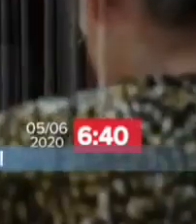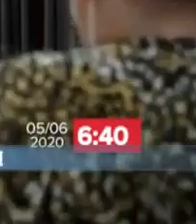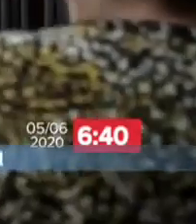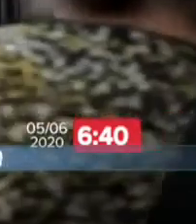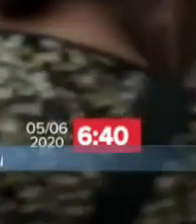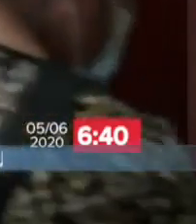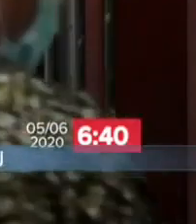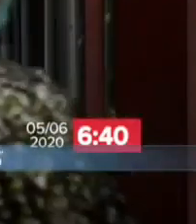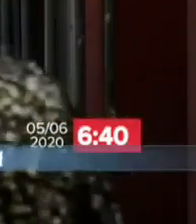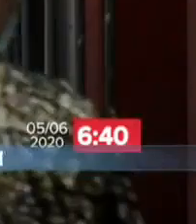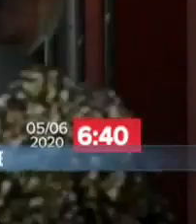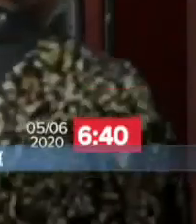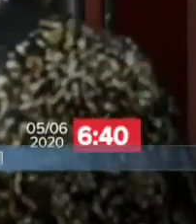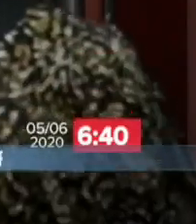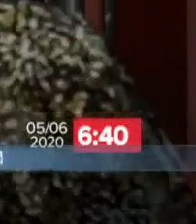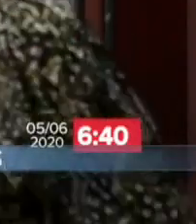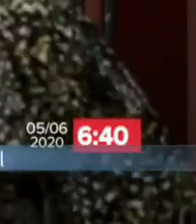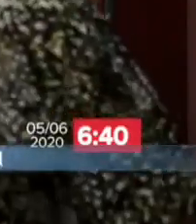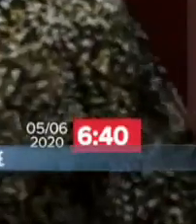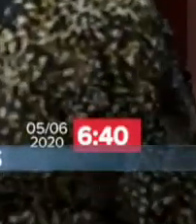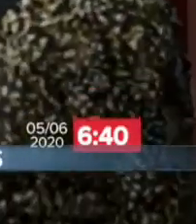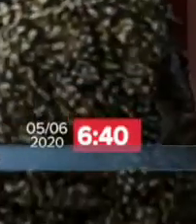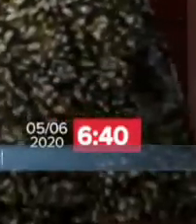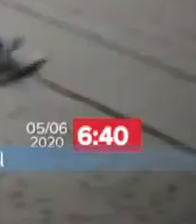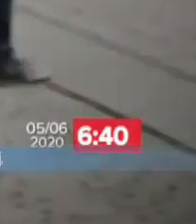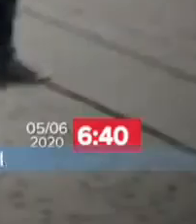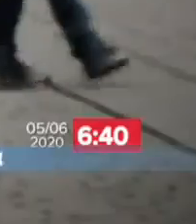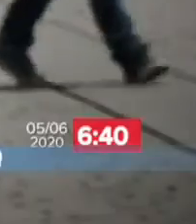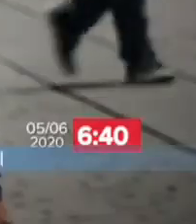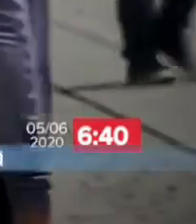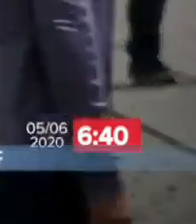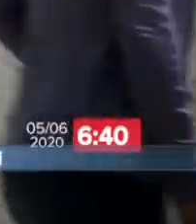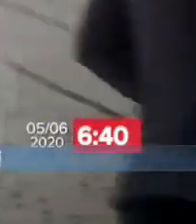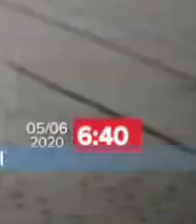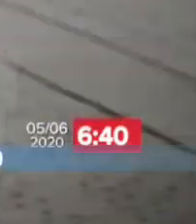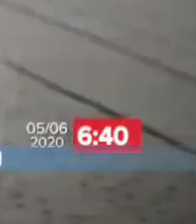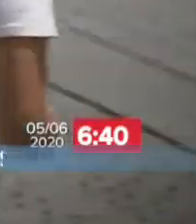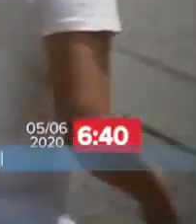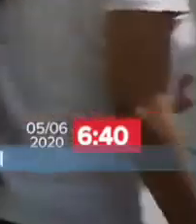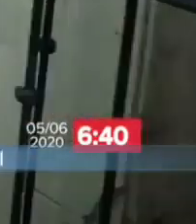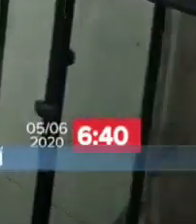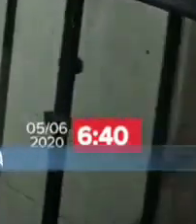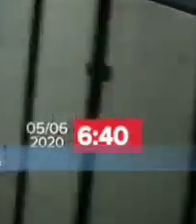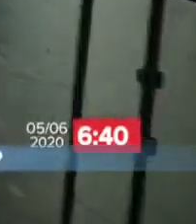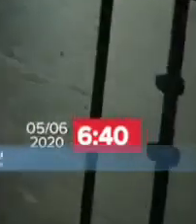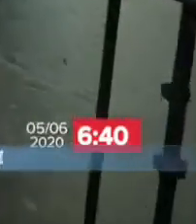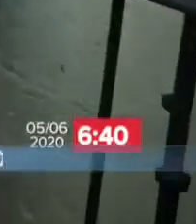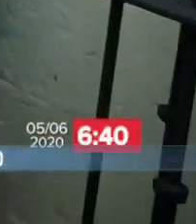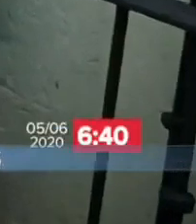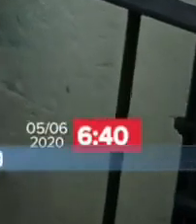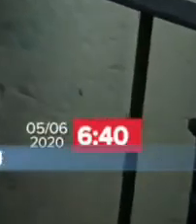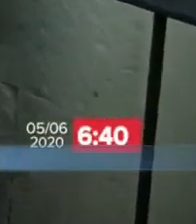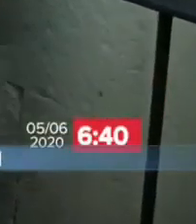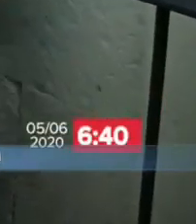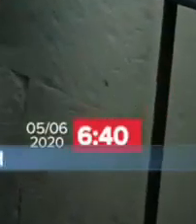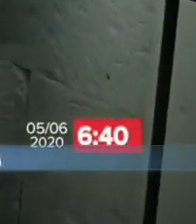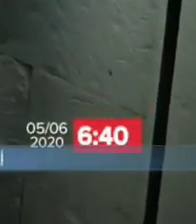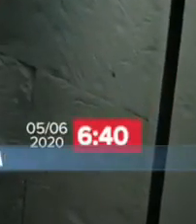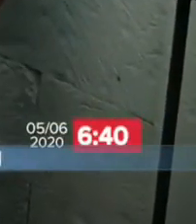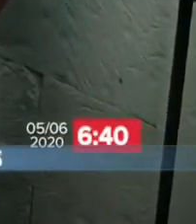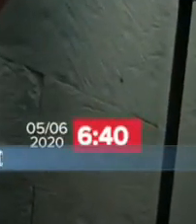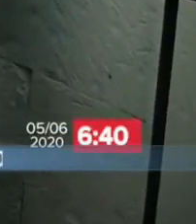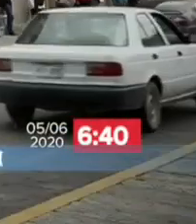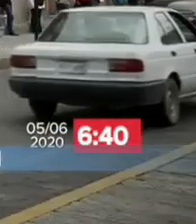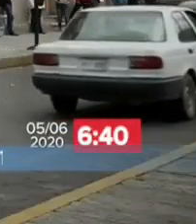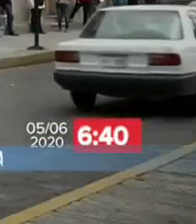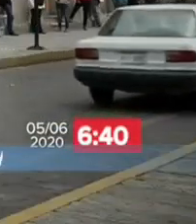el objetivo de frenar los contagios. A través de esta medida denominada Yo me guardo por Oaxaca, exhortó a la sociedad a no salir de sus casas, de no ser por